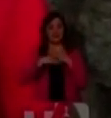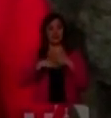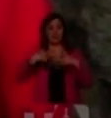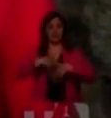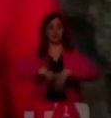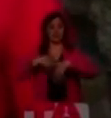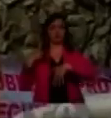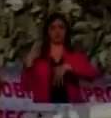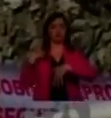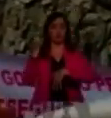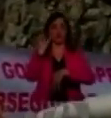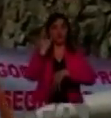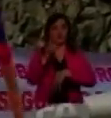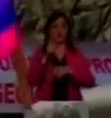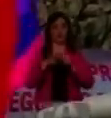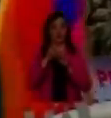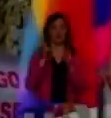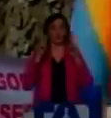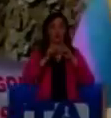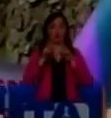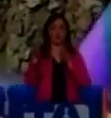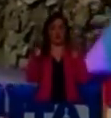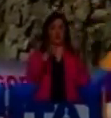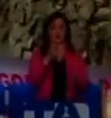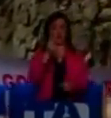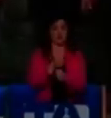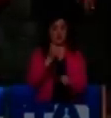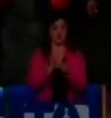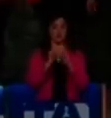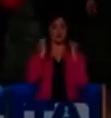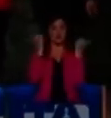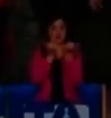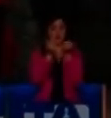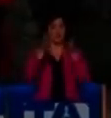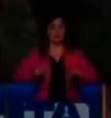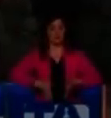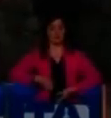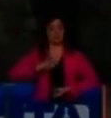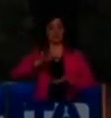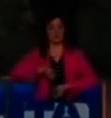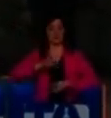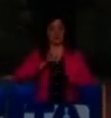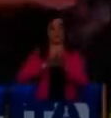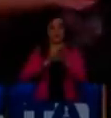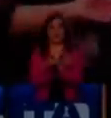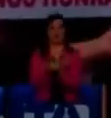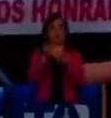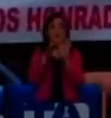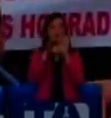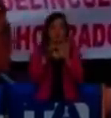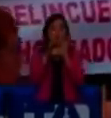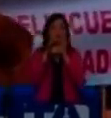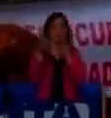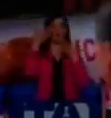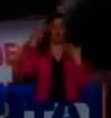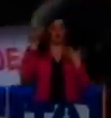recorrido por el sur de Quito para dar a conocer su plan de trabajo legislativo, pero también para expresar su respaldo a varios compañeros del